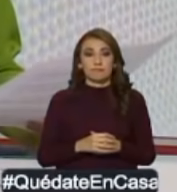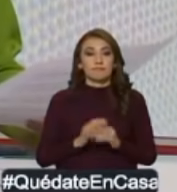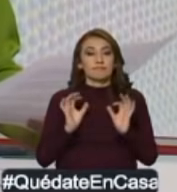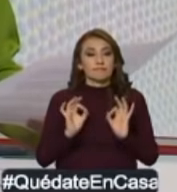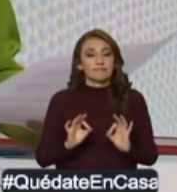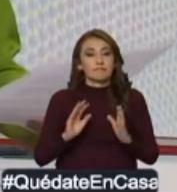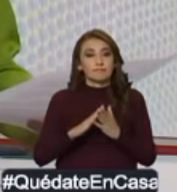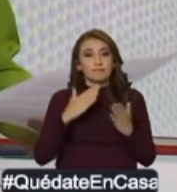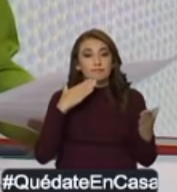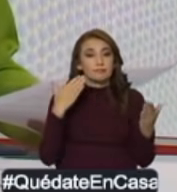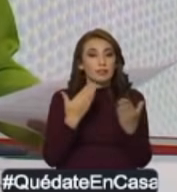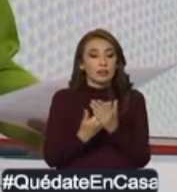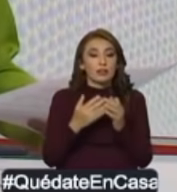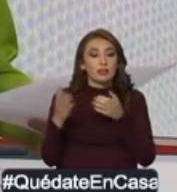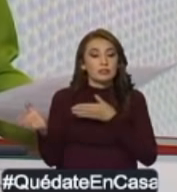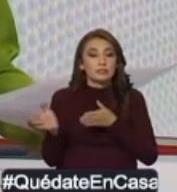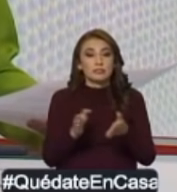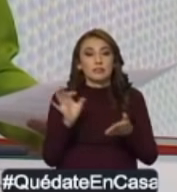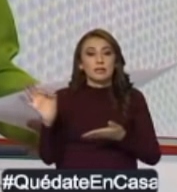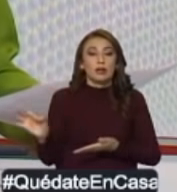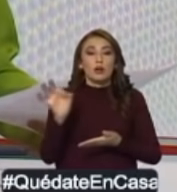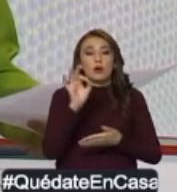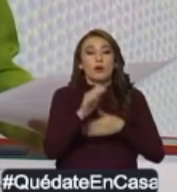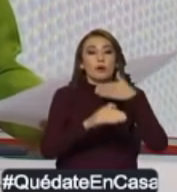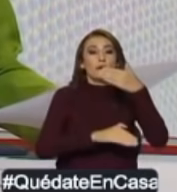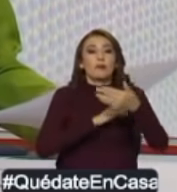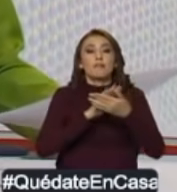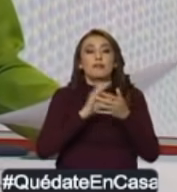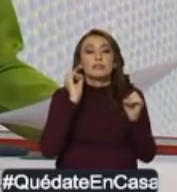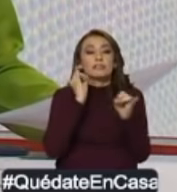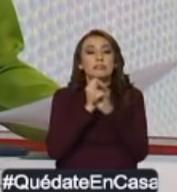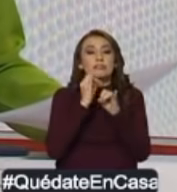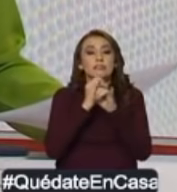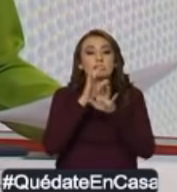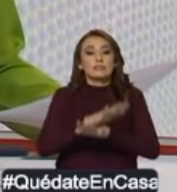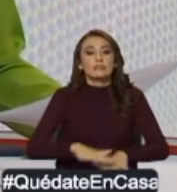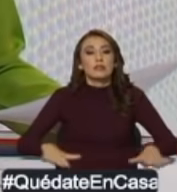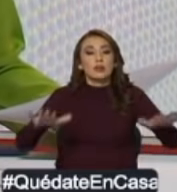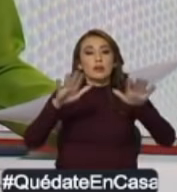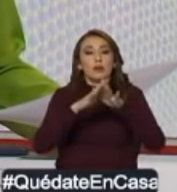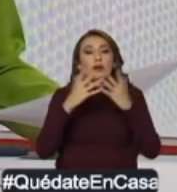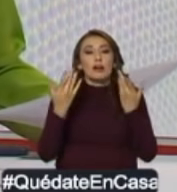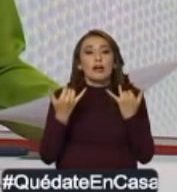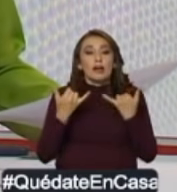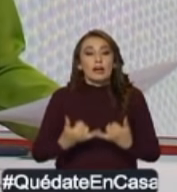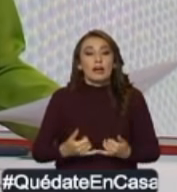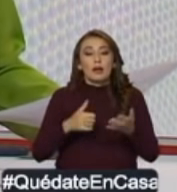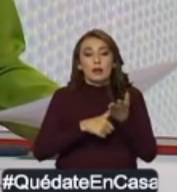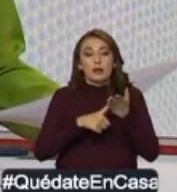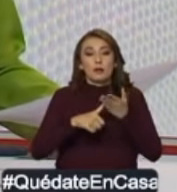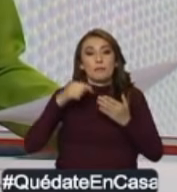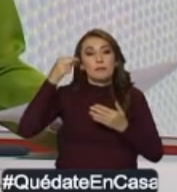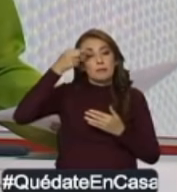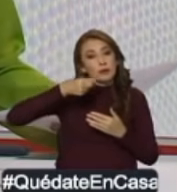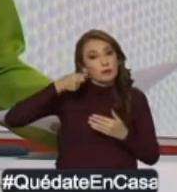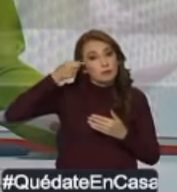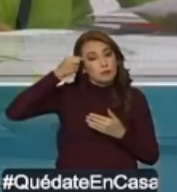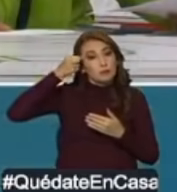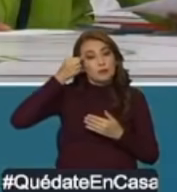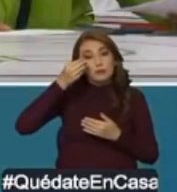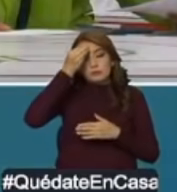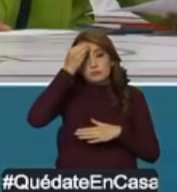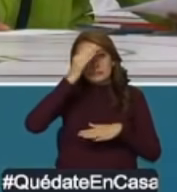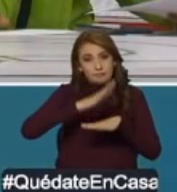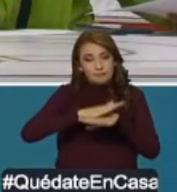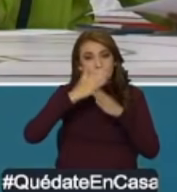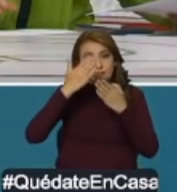Perfecto, agradecemos ahora mismo a los representantes del Instituto Geográfico Militar y vamos a dar paso a la ministra de Gobierno, María Paula Romo. Buenas